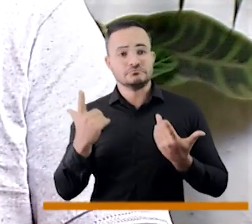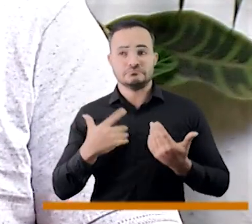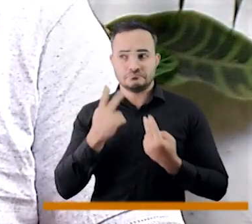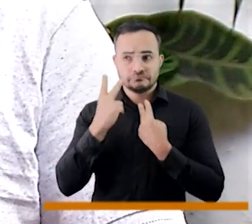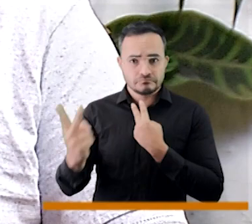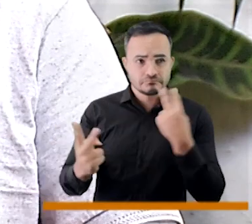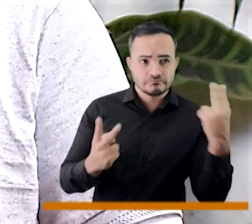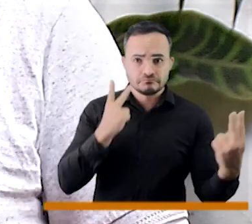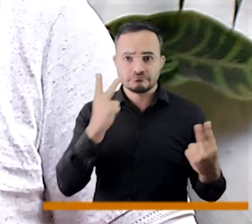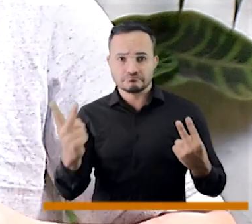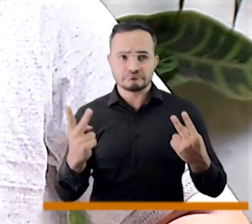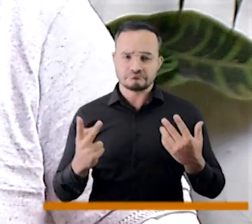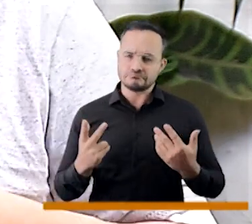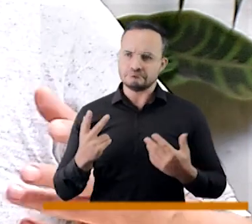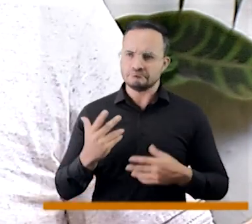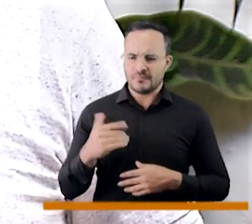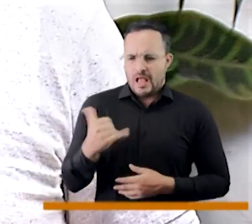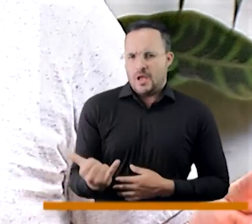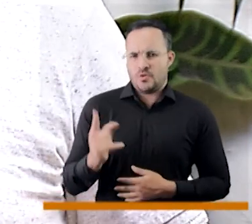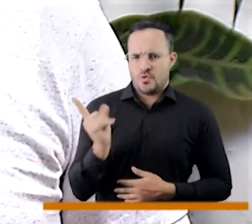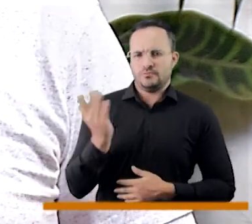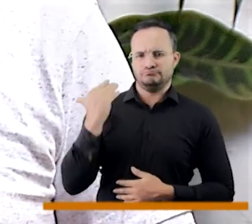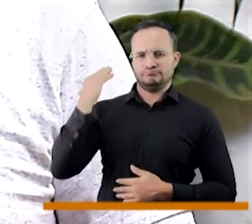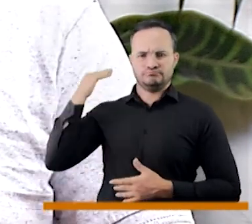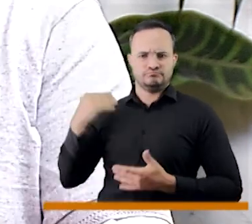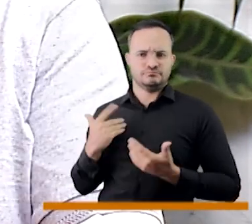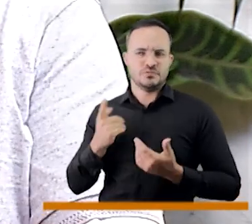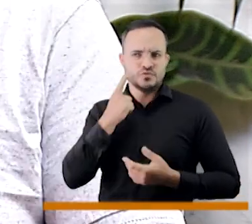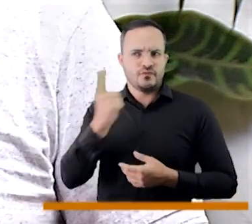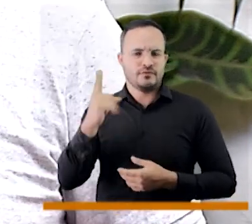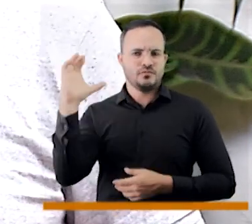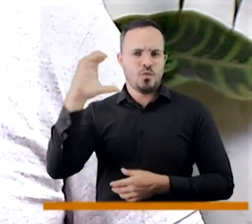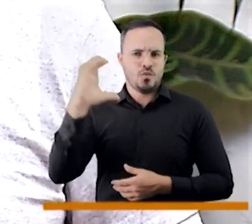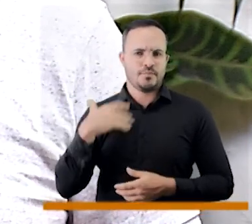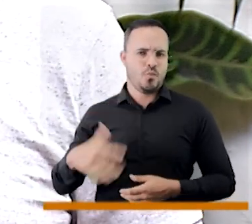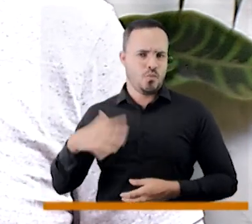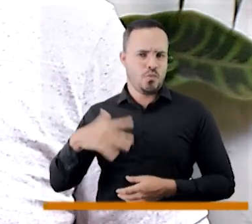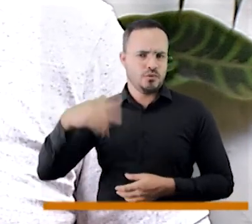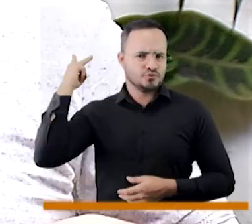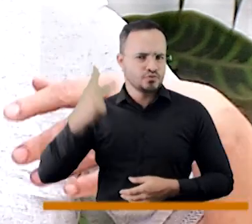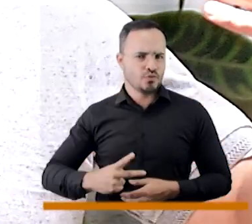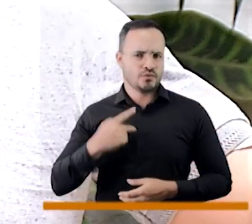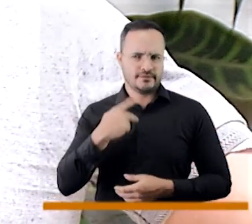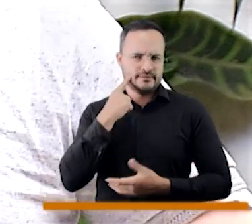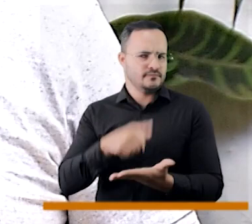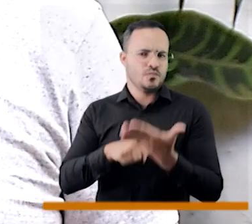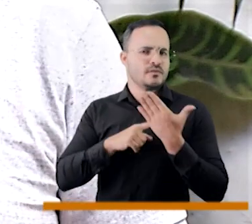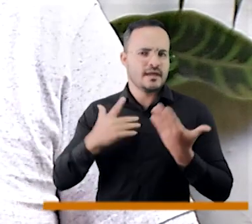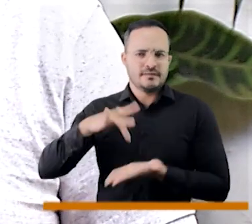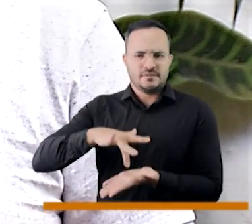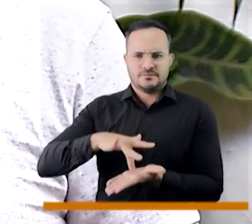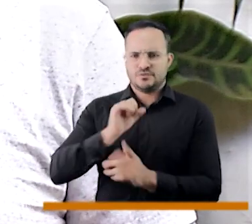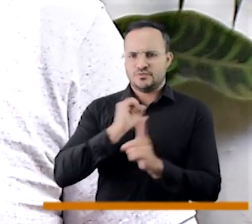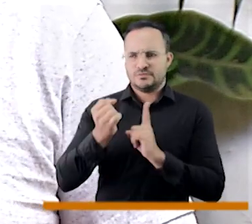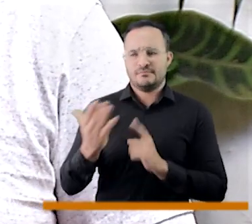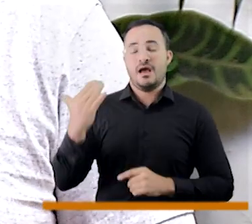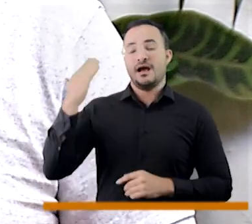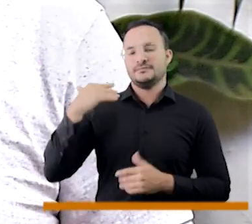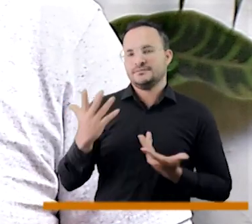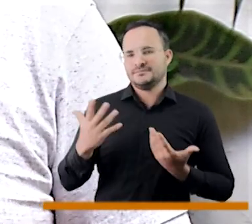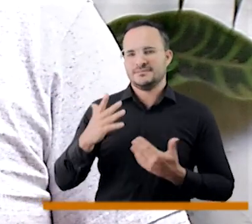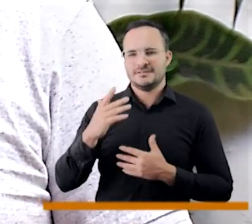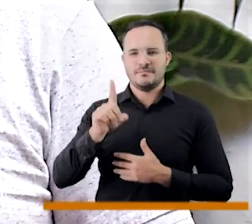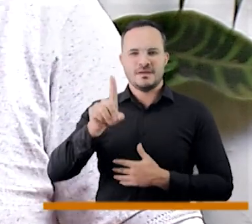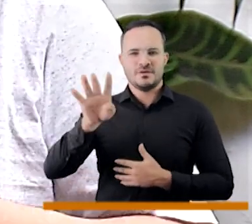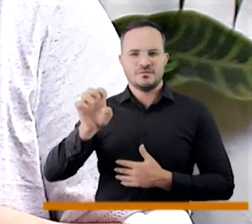se vienen generando, y no es pues ahorita, sino de tiempo atrás. Yo creo que Colombia tiene una historia de participación social desde los movimientos cívicos en los